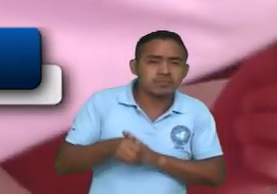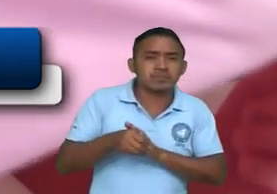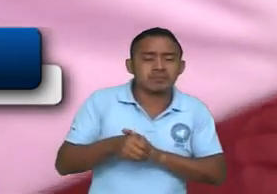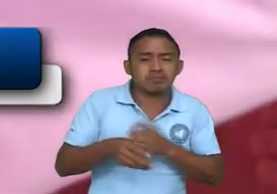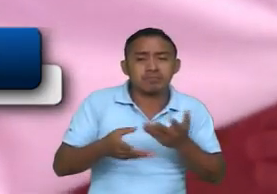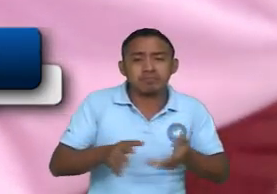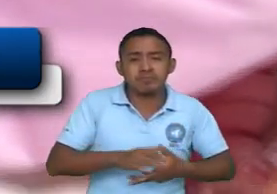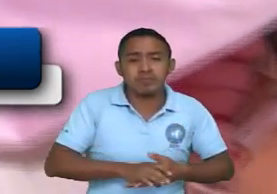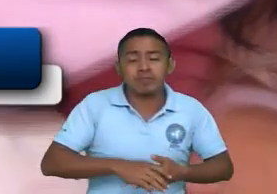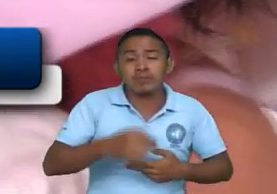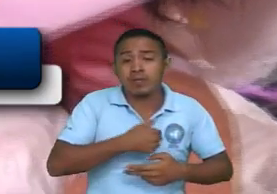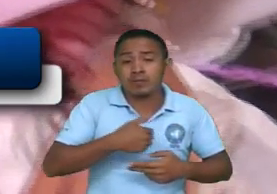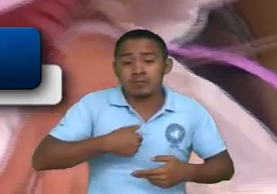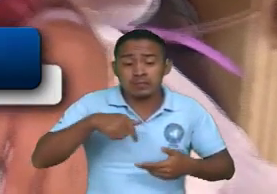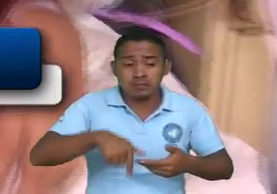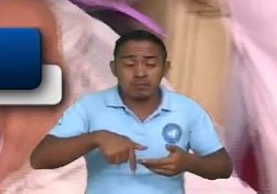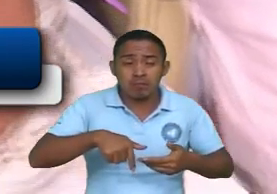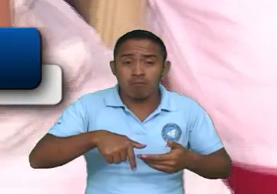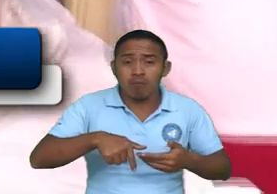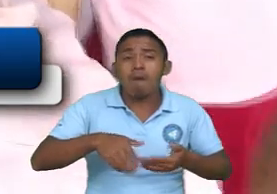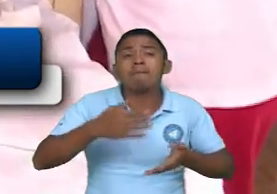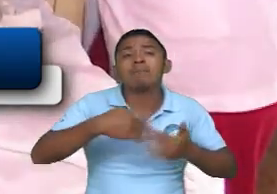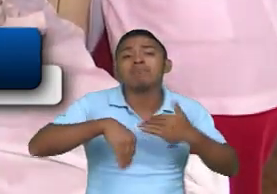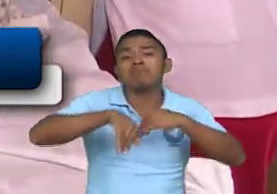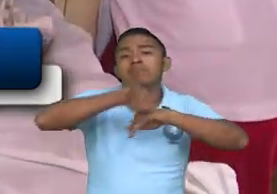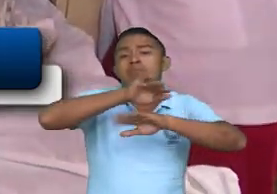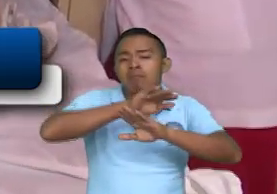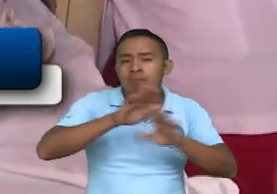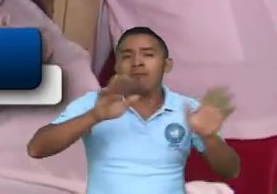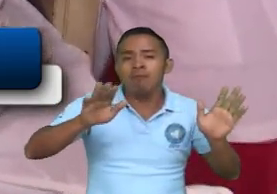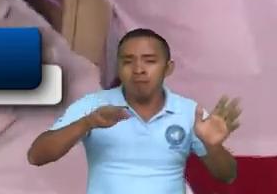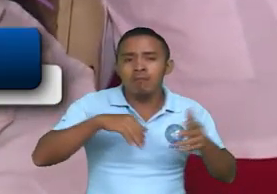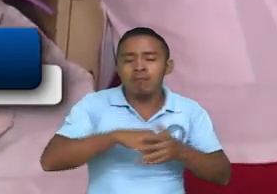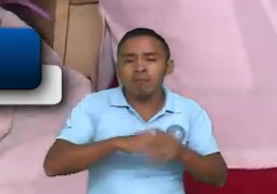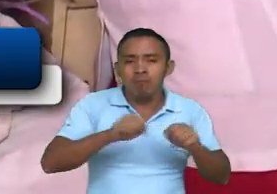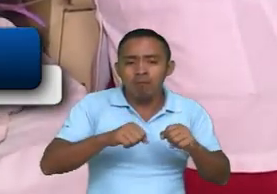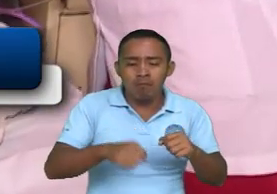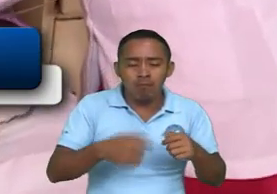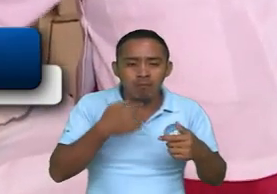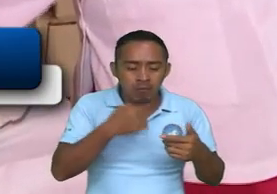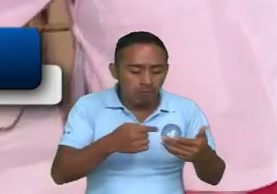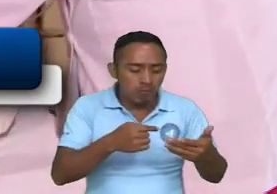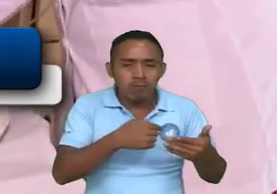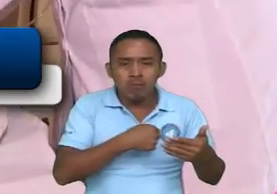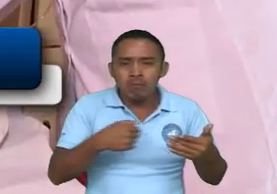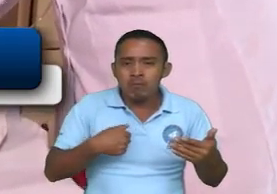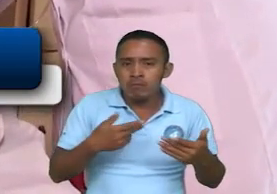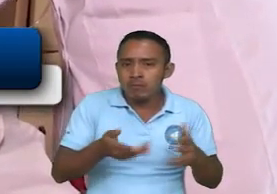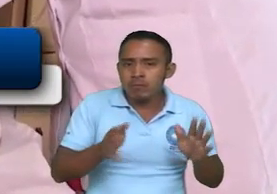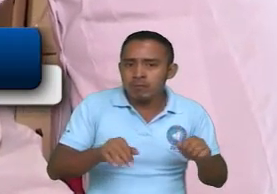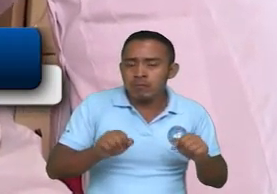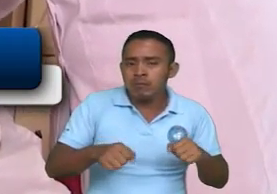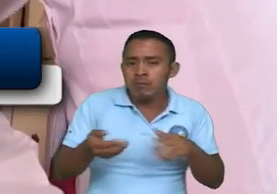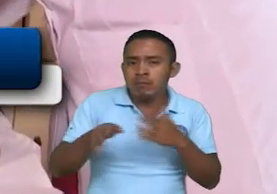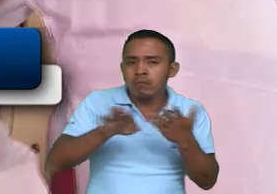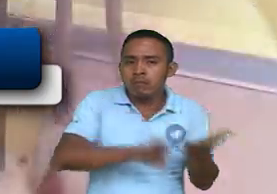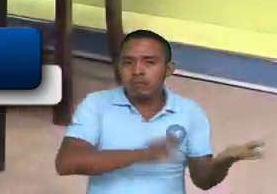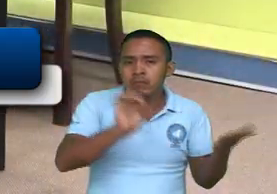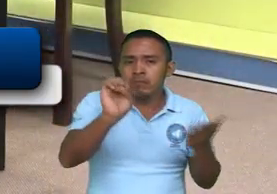las rupturas prematuras de membrana, como el antecedente de infecciones o como el antecedente de factores de riesgo maternos propios,